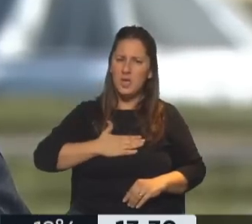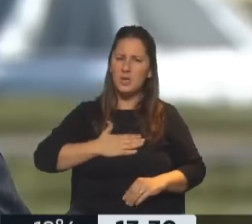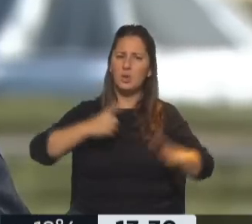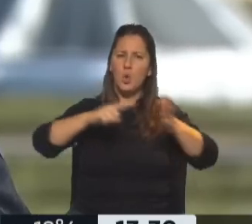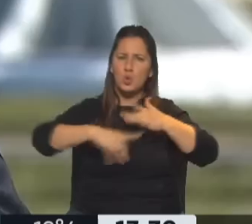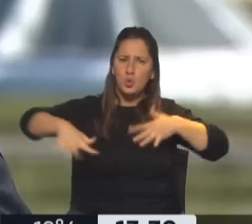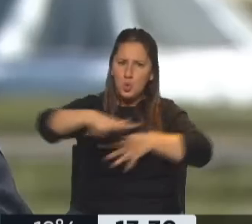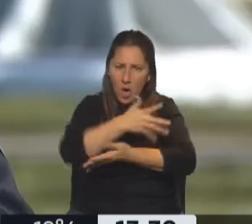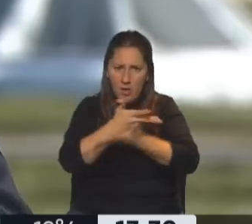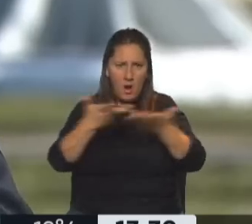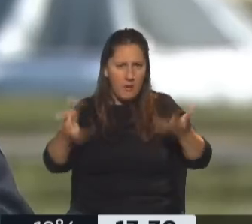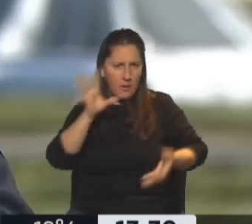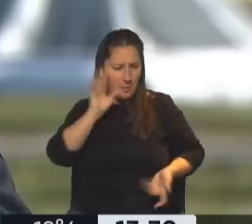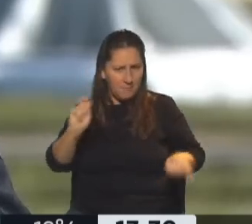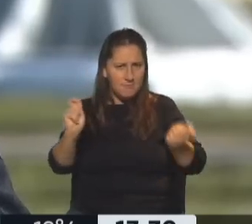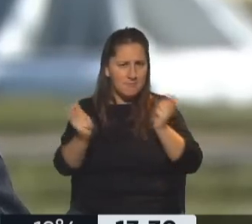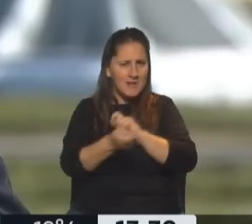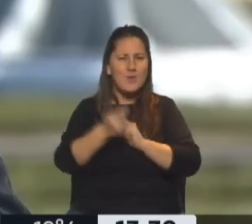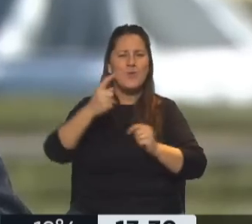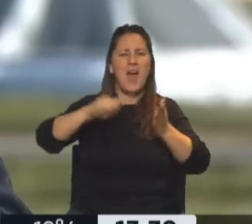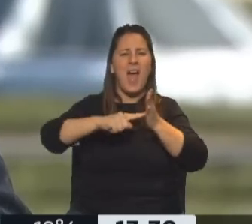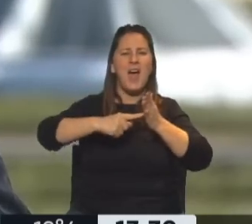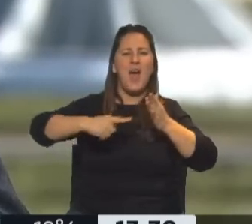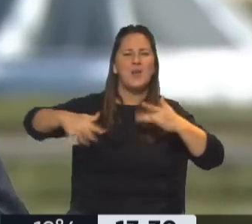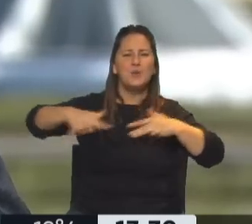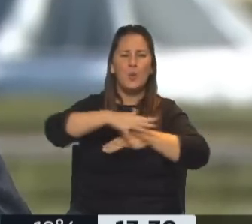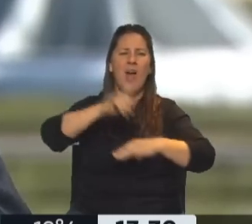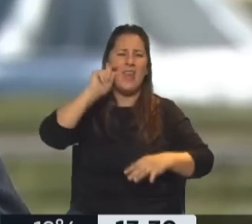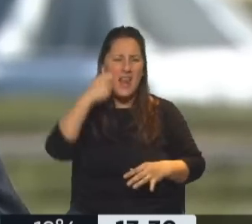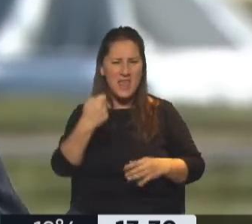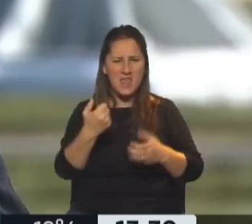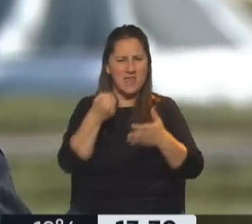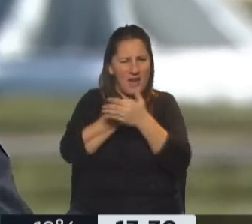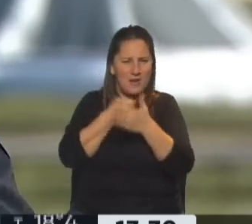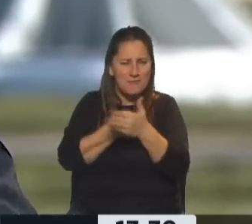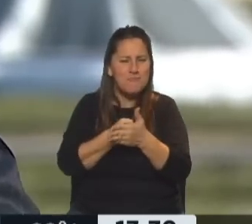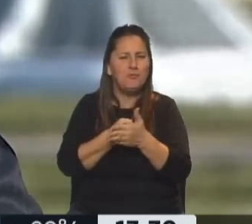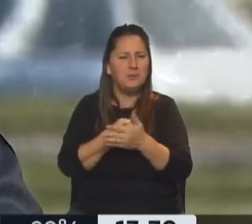se ha convertido, qué ciudad linda, qué ciudad pujante.